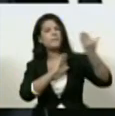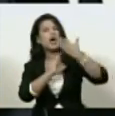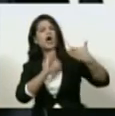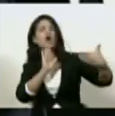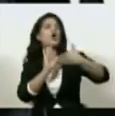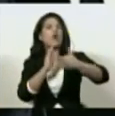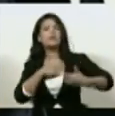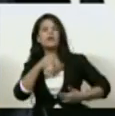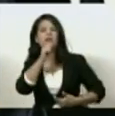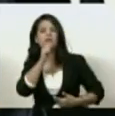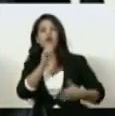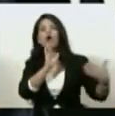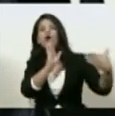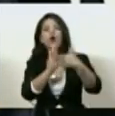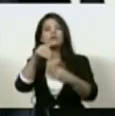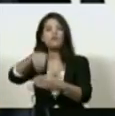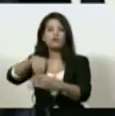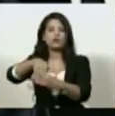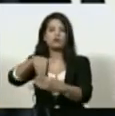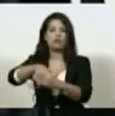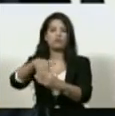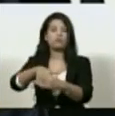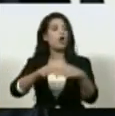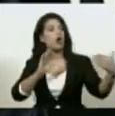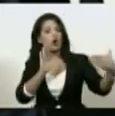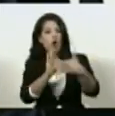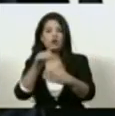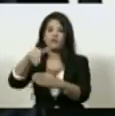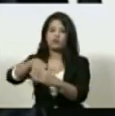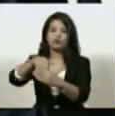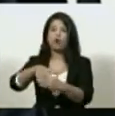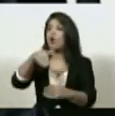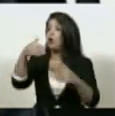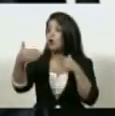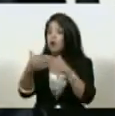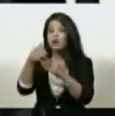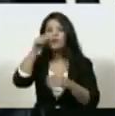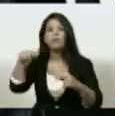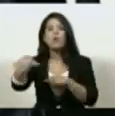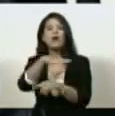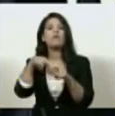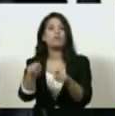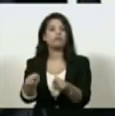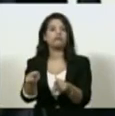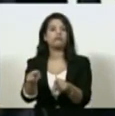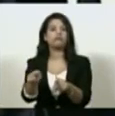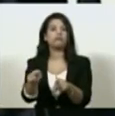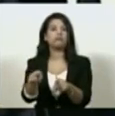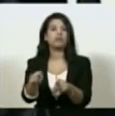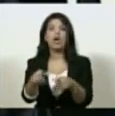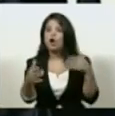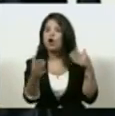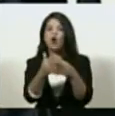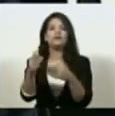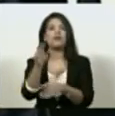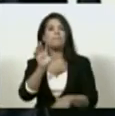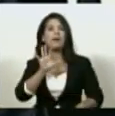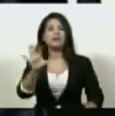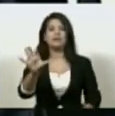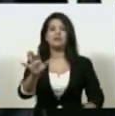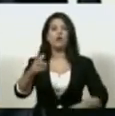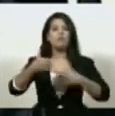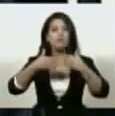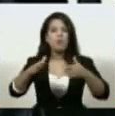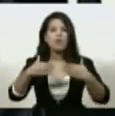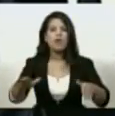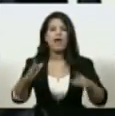elecciones, es el punto fundamental. Está actuando contra la voz de un pueblo. Está actuando contra un país popular,